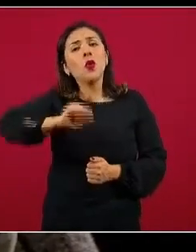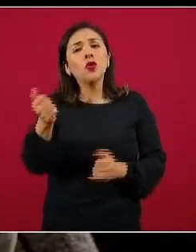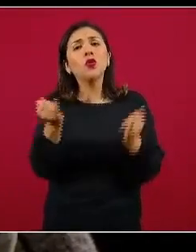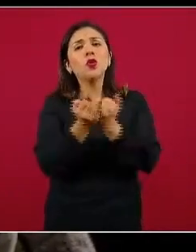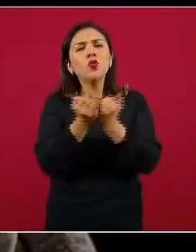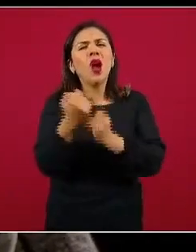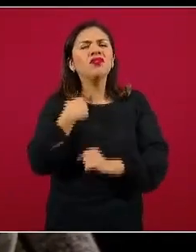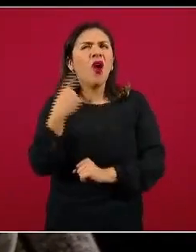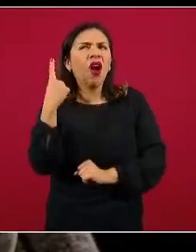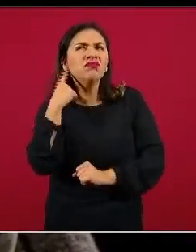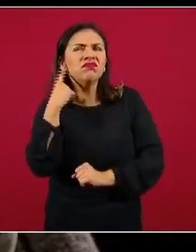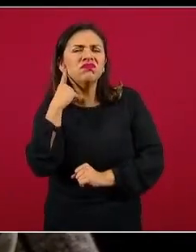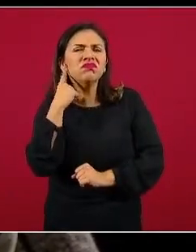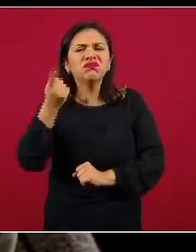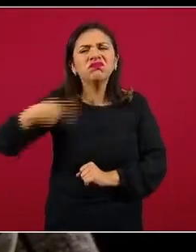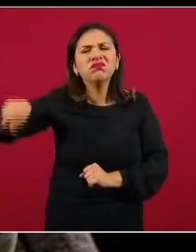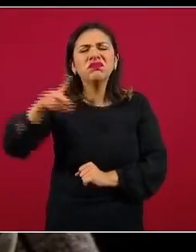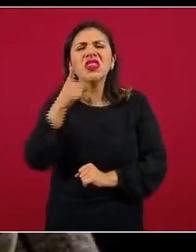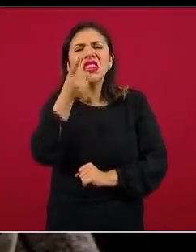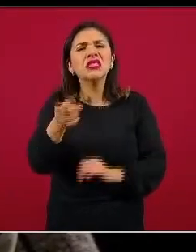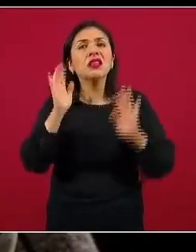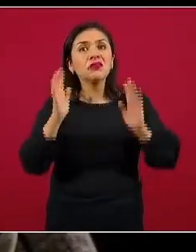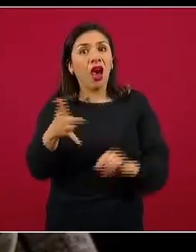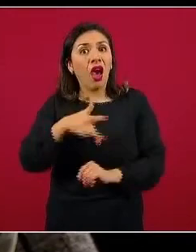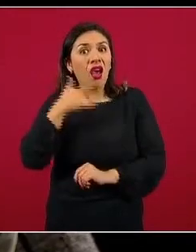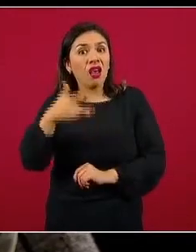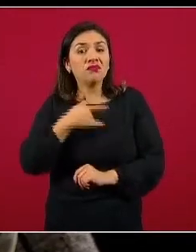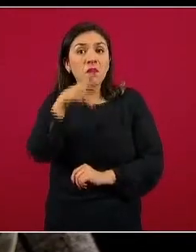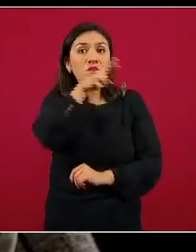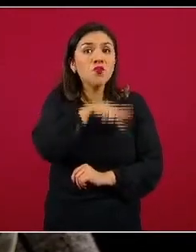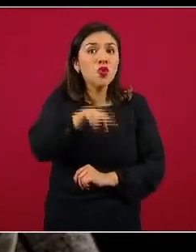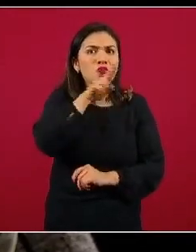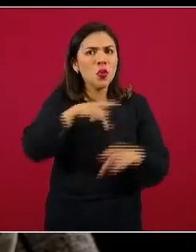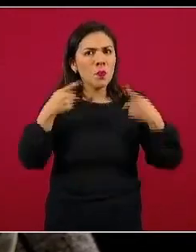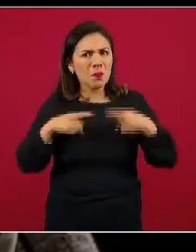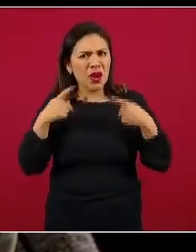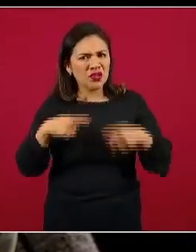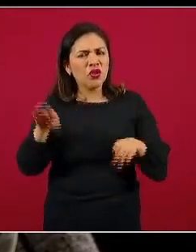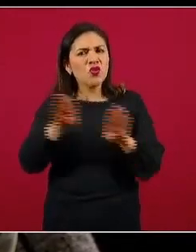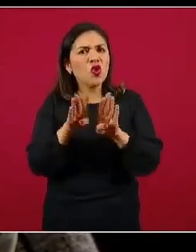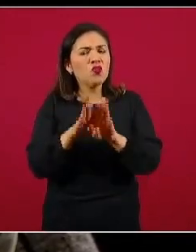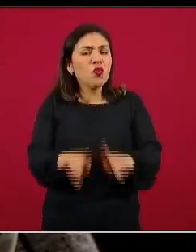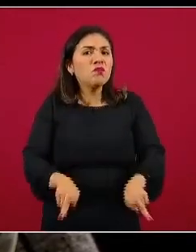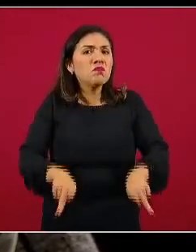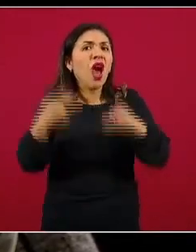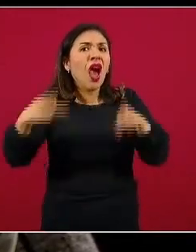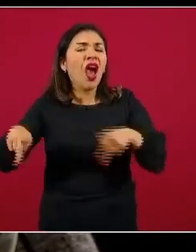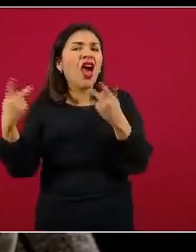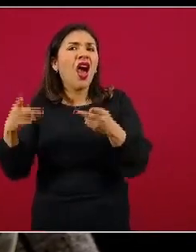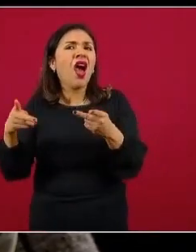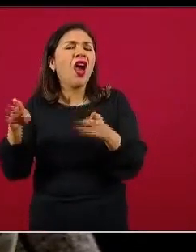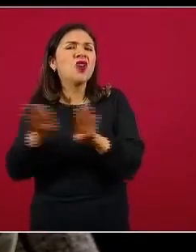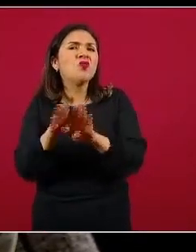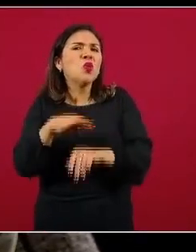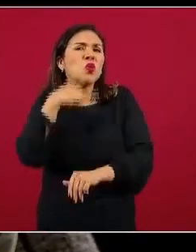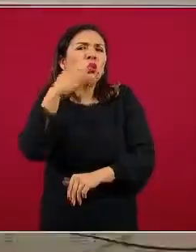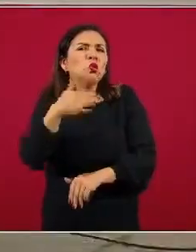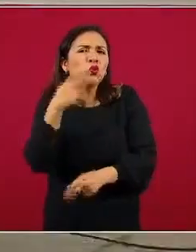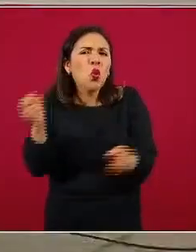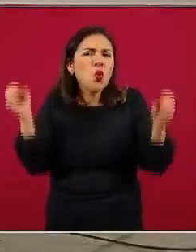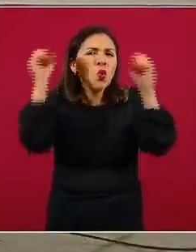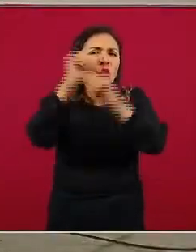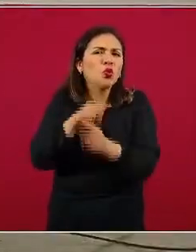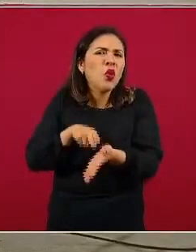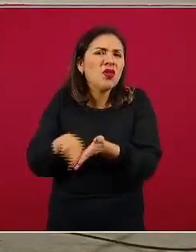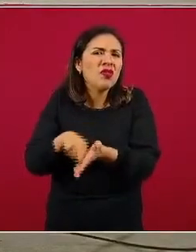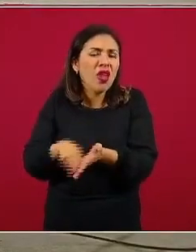estaba escuchando que ya hay una preocupación de la gente por un mercado clandestino de vacunas. No sé si van a hacer algún